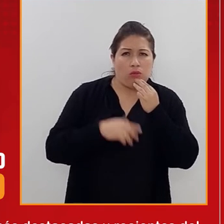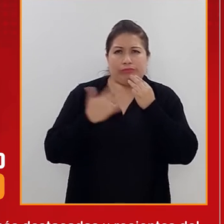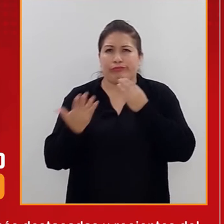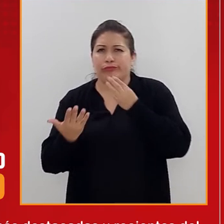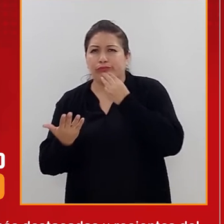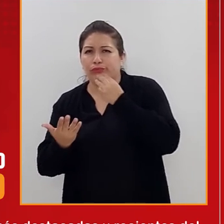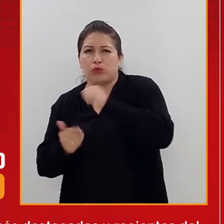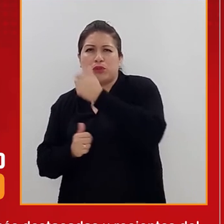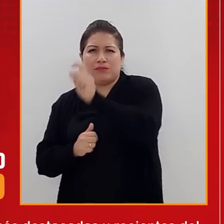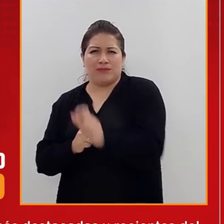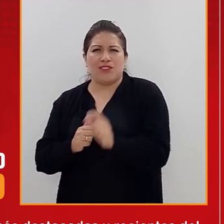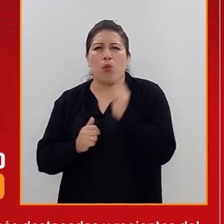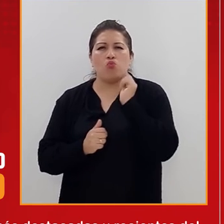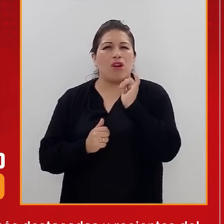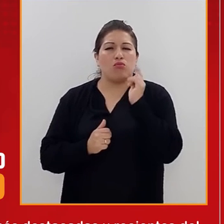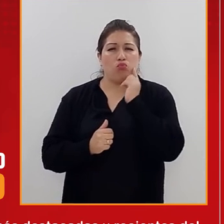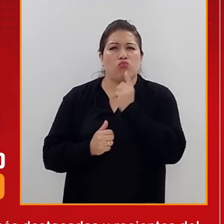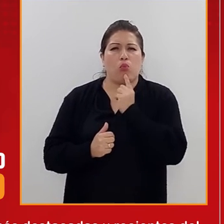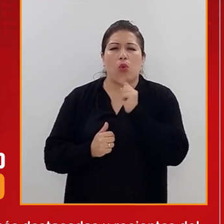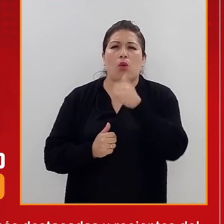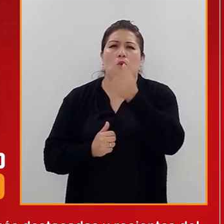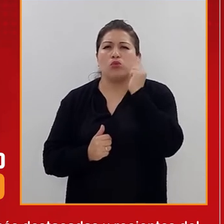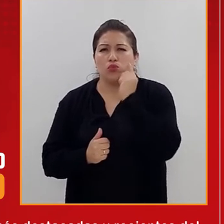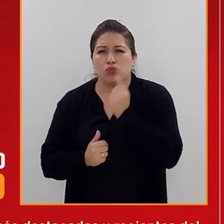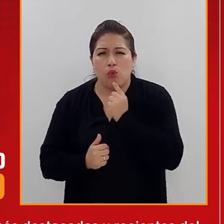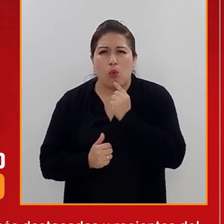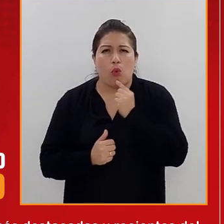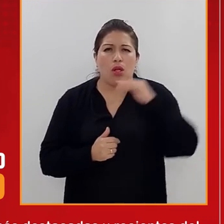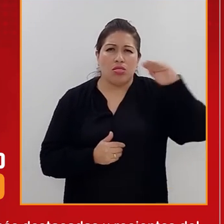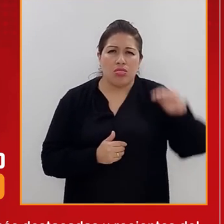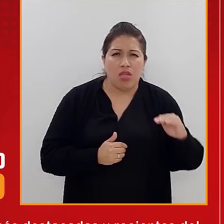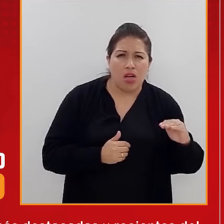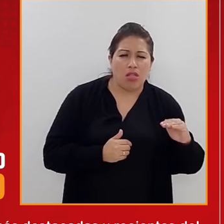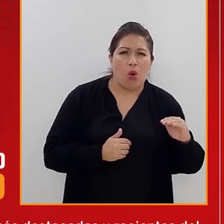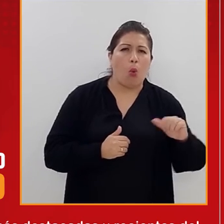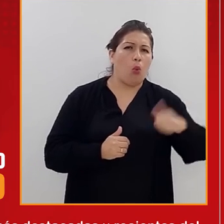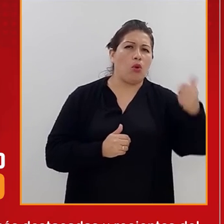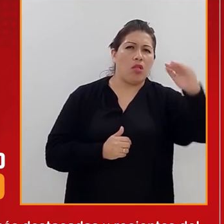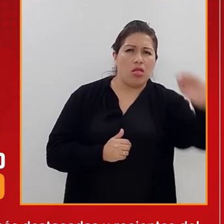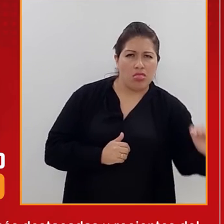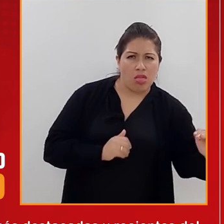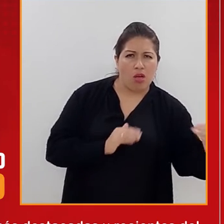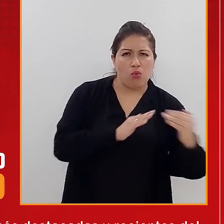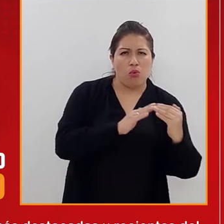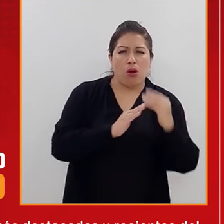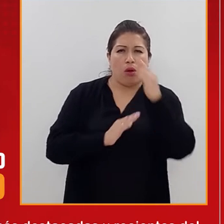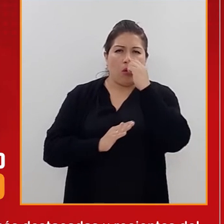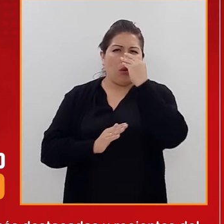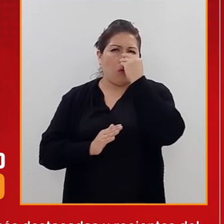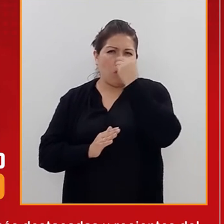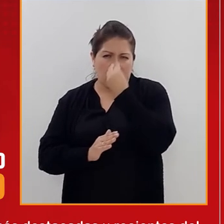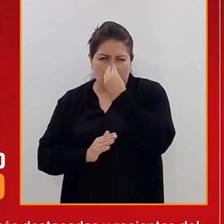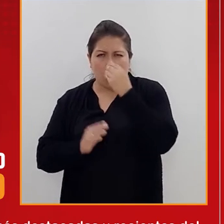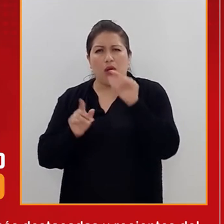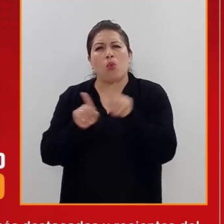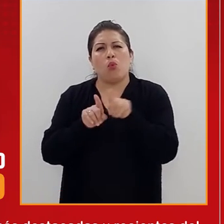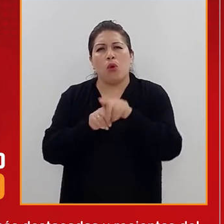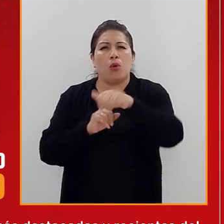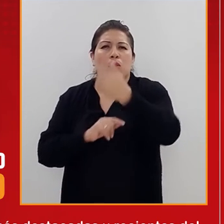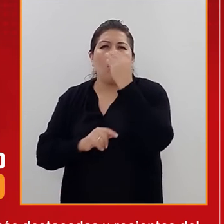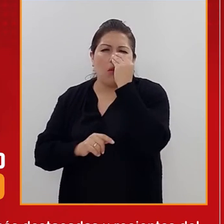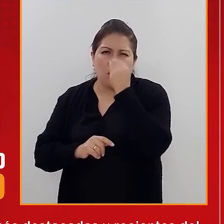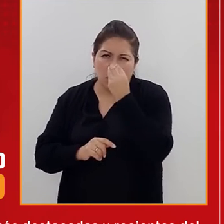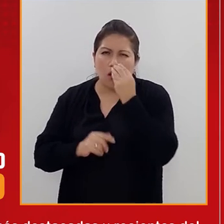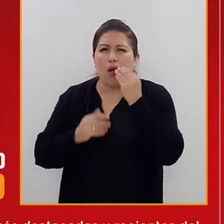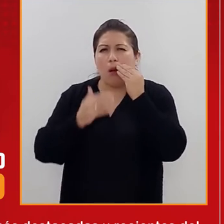otra muda, el enano con enana, el corcovado con corcovada, el nariz hendido con otra nariz